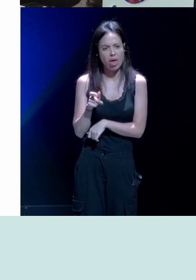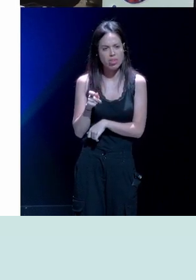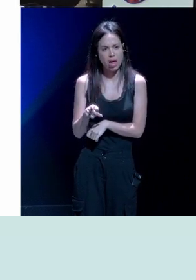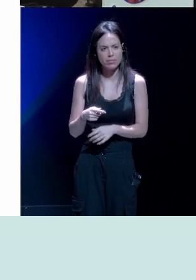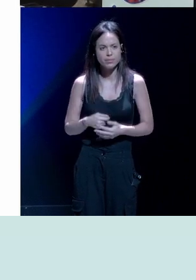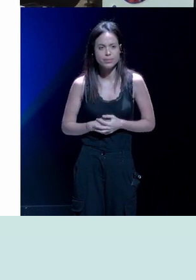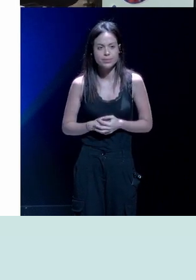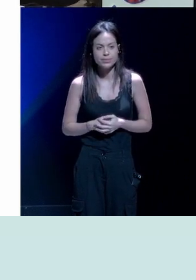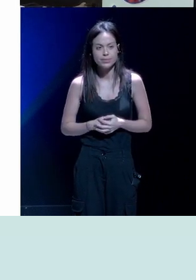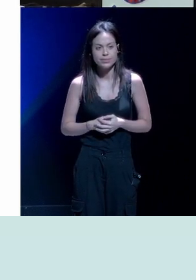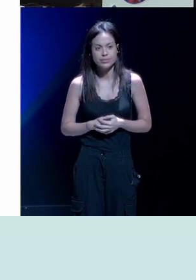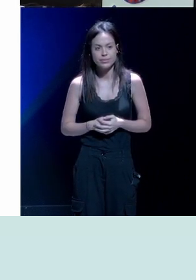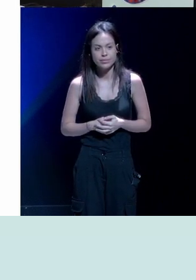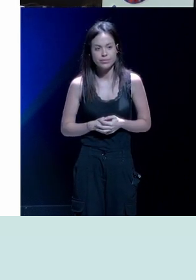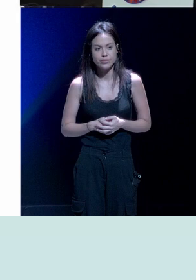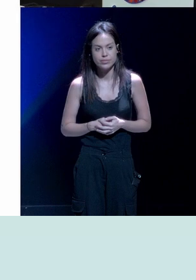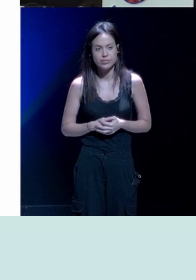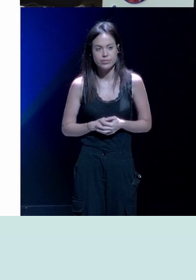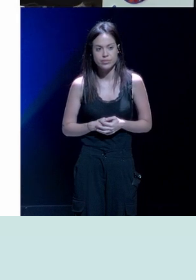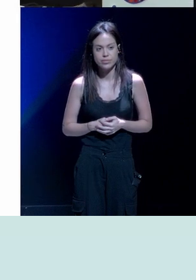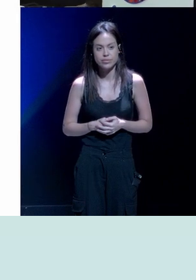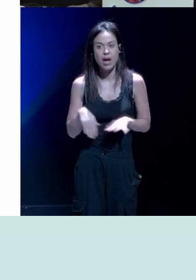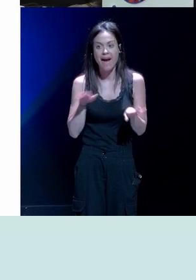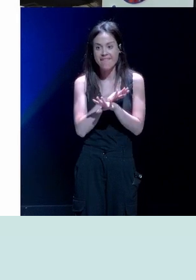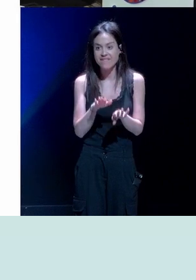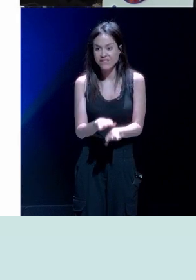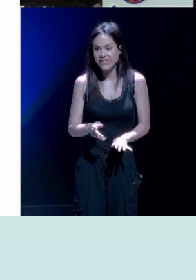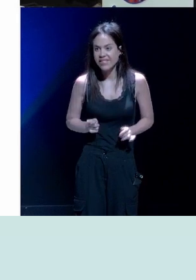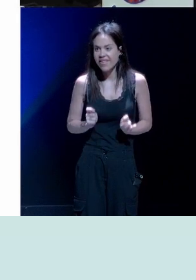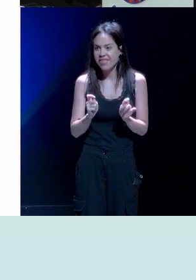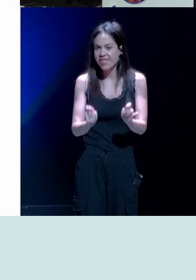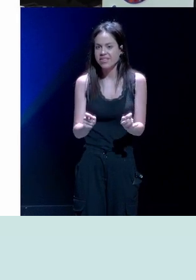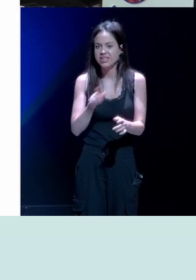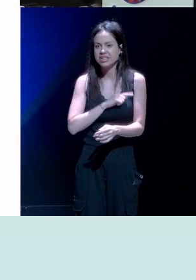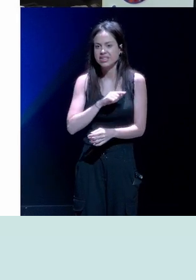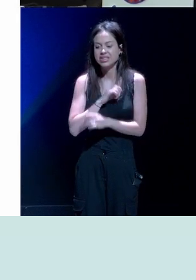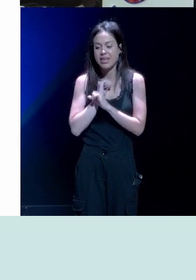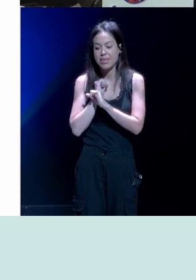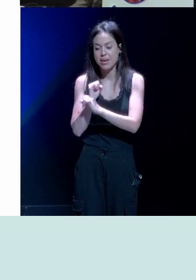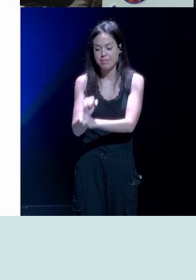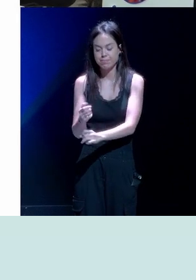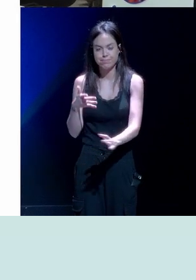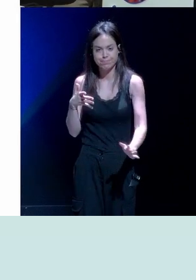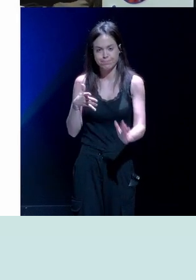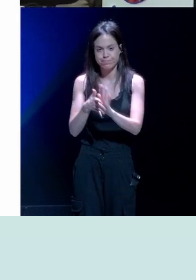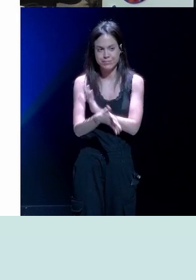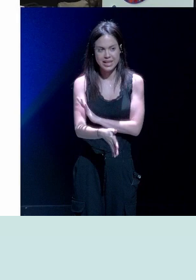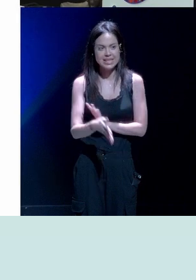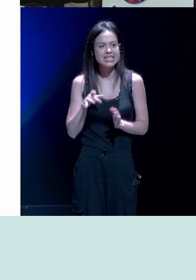y eso es lo que genera dependencia, dependencia duradera de los servicios